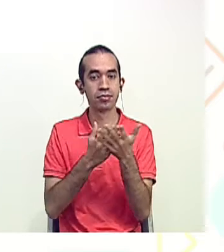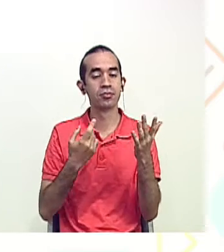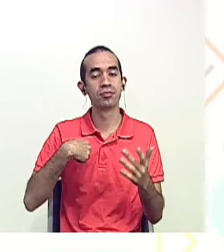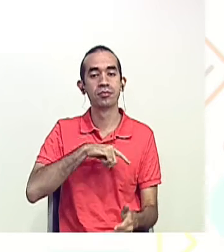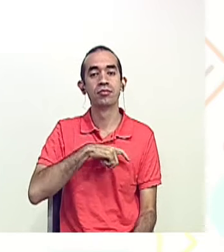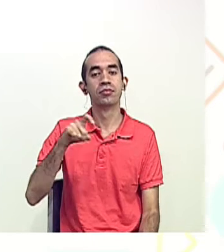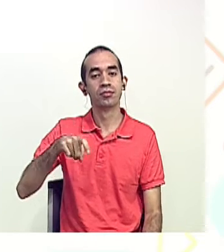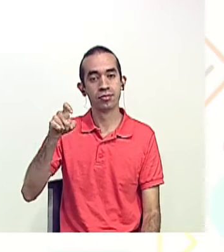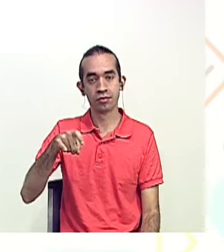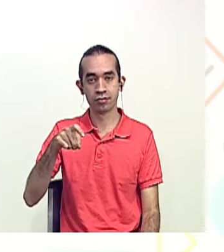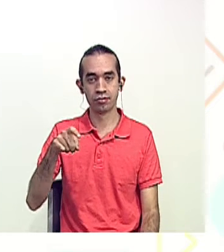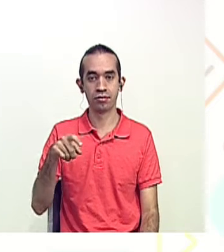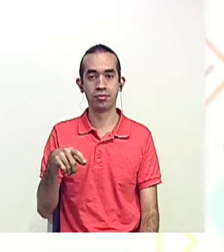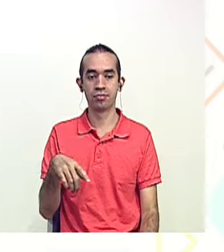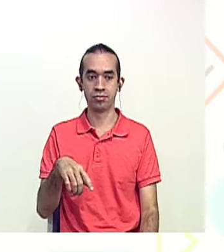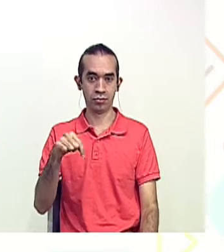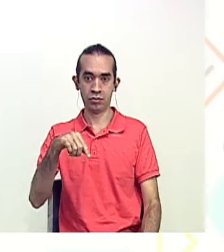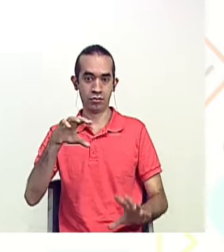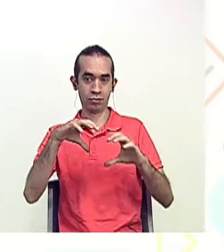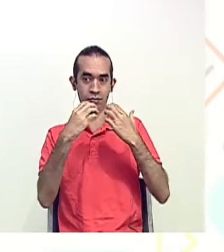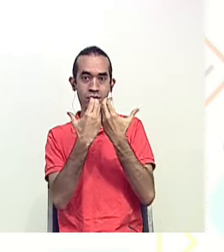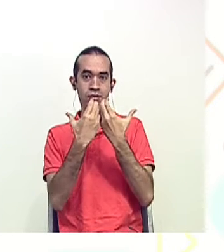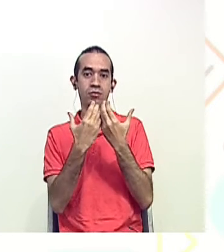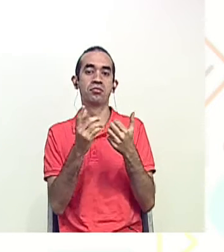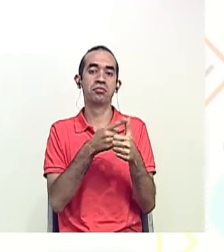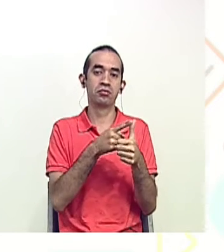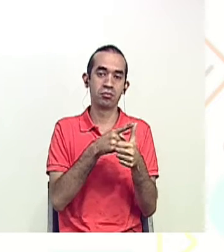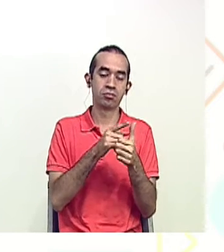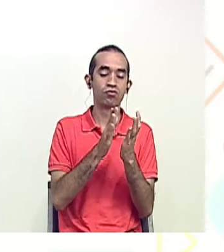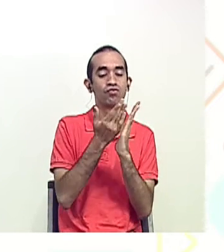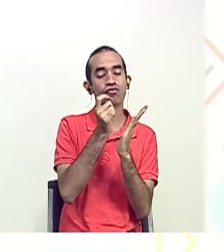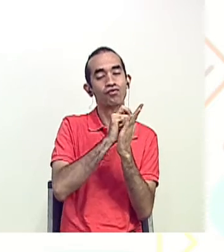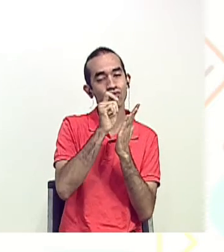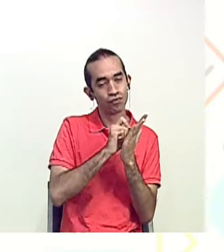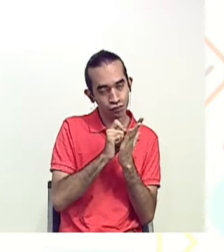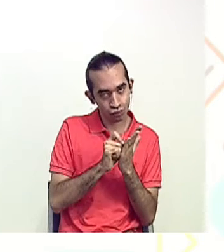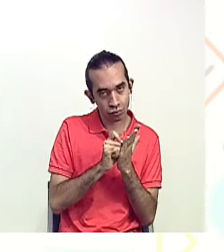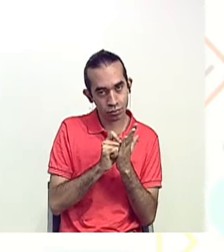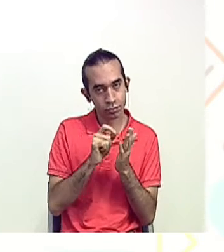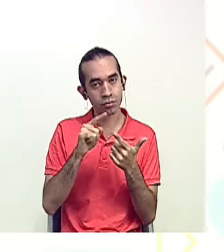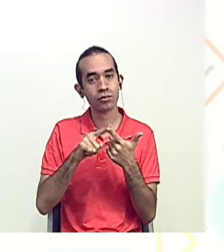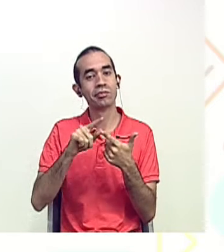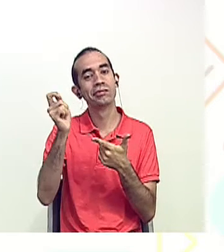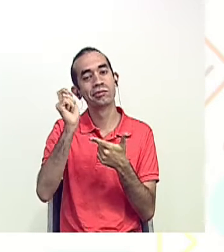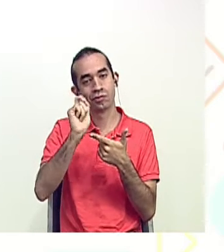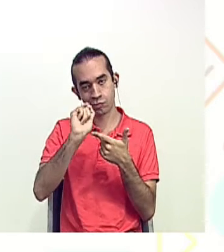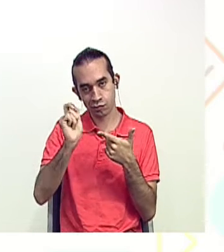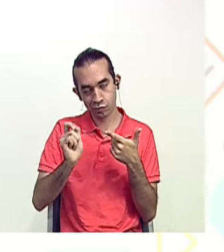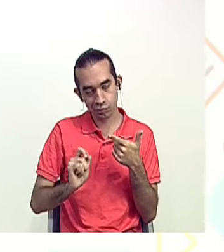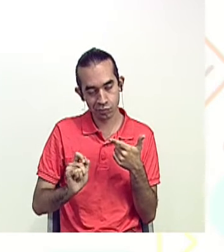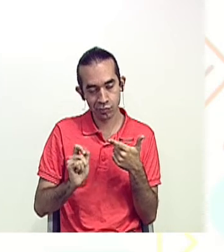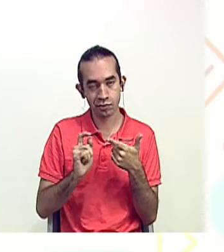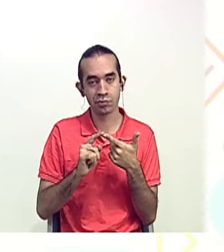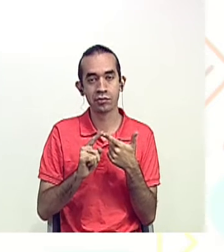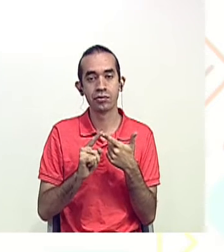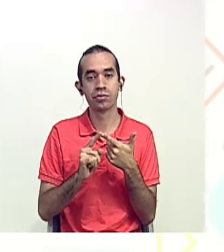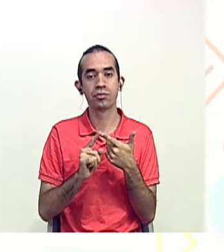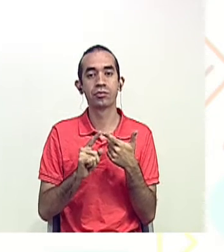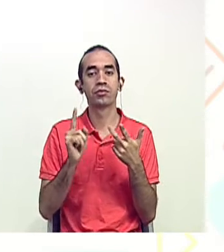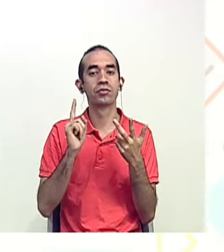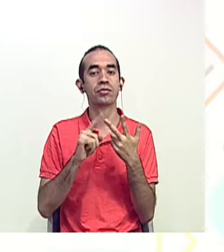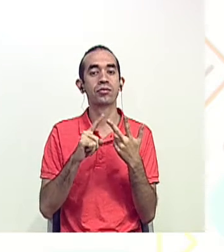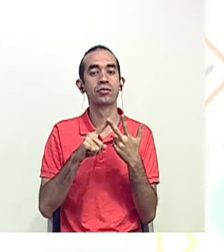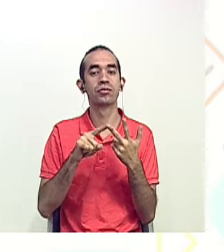para nuestra clase del día de hoy. Cuaderno para las notas, el lápiz para apuntar nuestras notas y